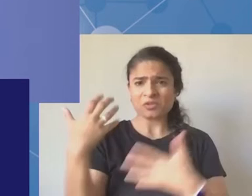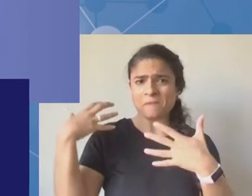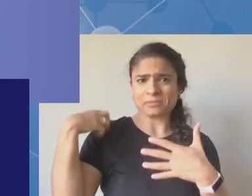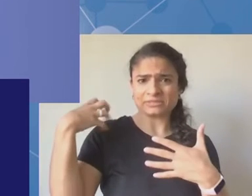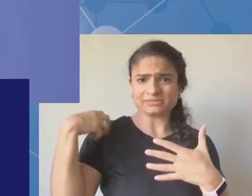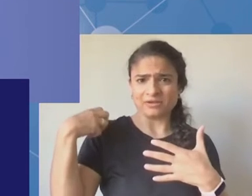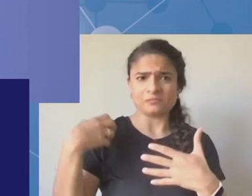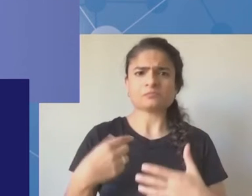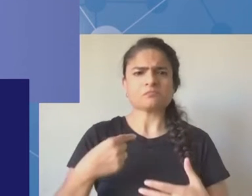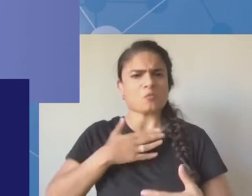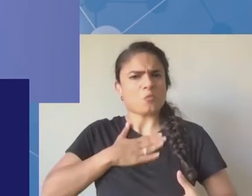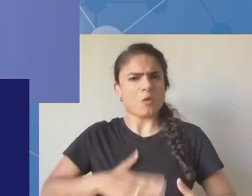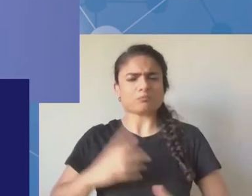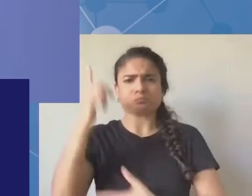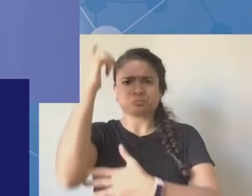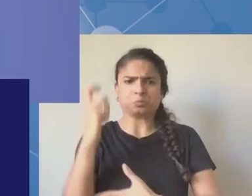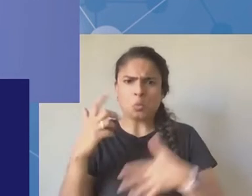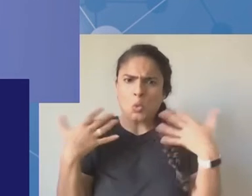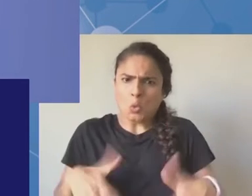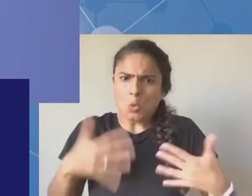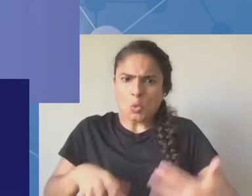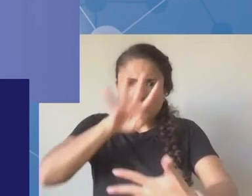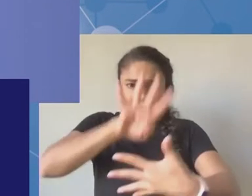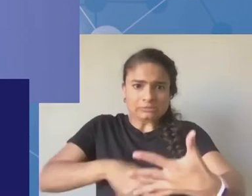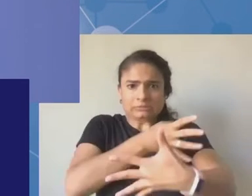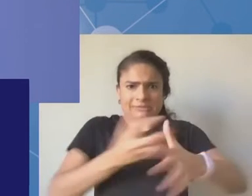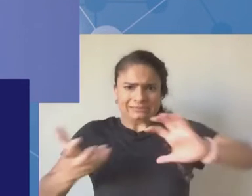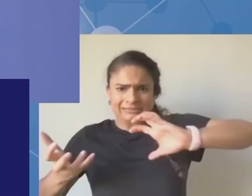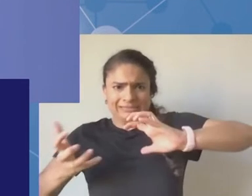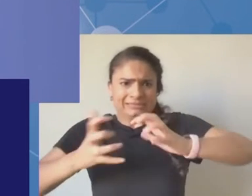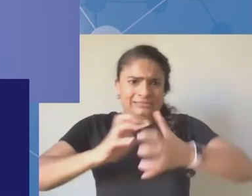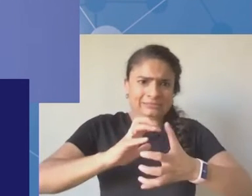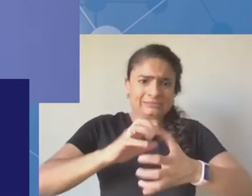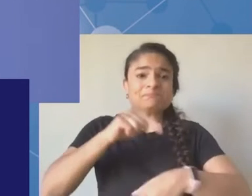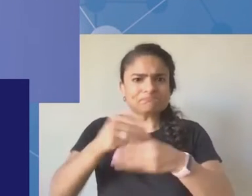de esta cumbre digital. No se corten, preséntense,